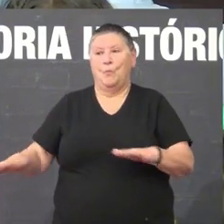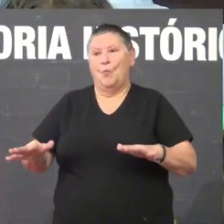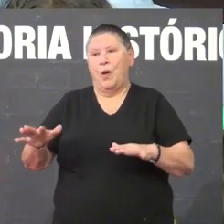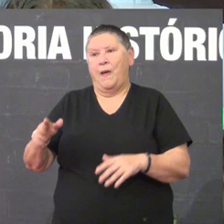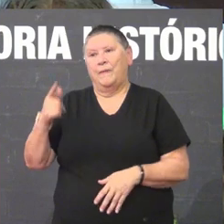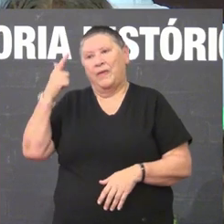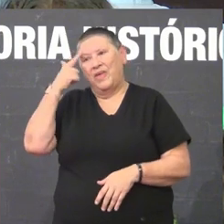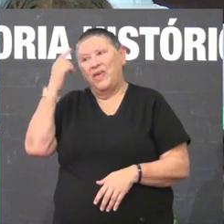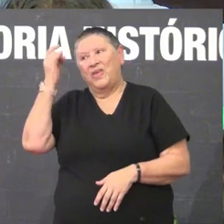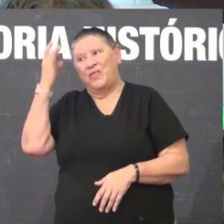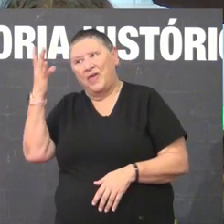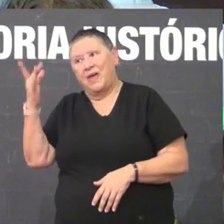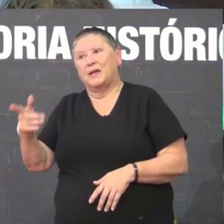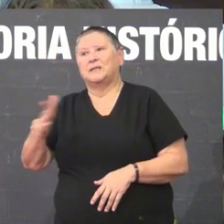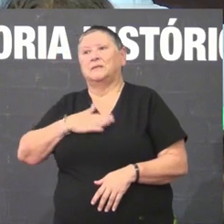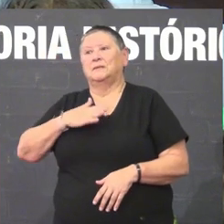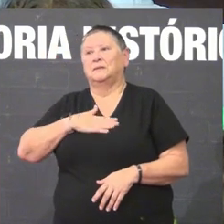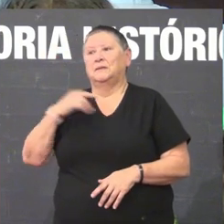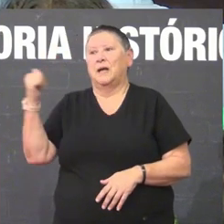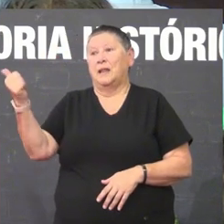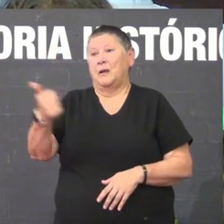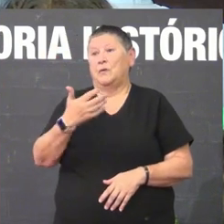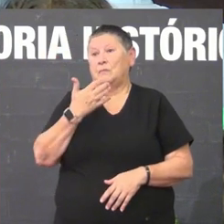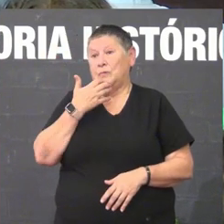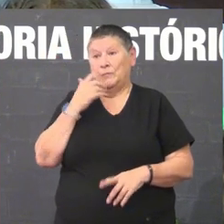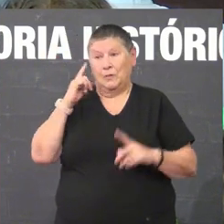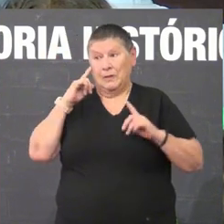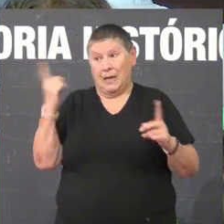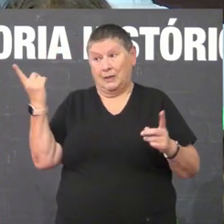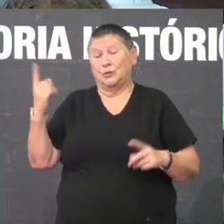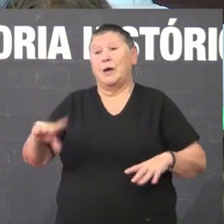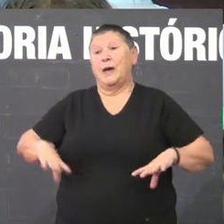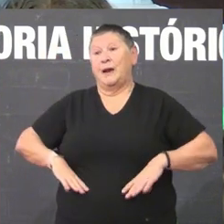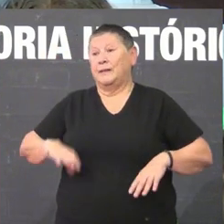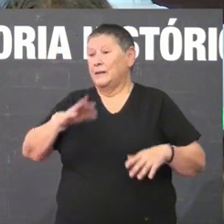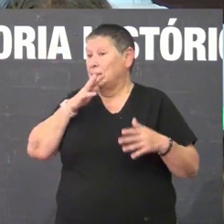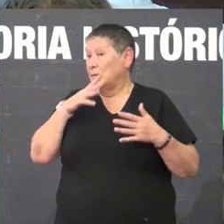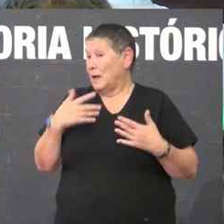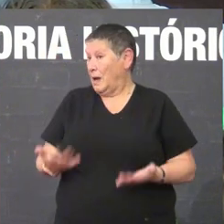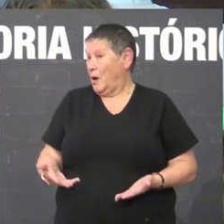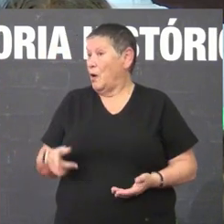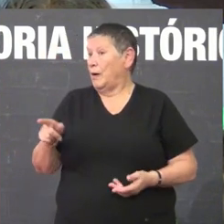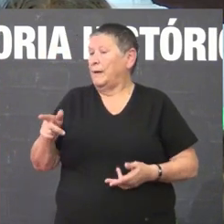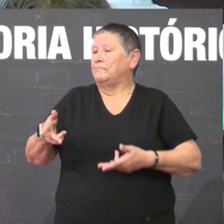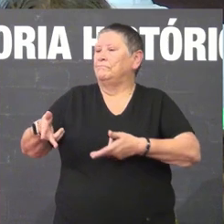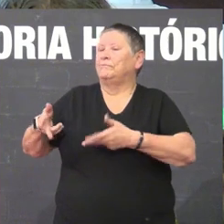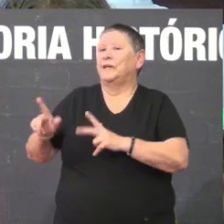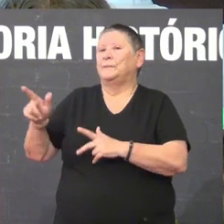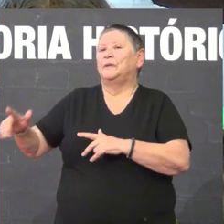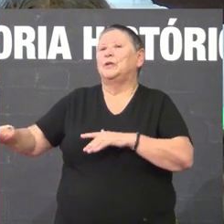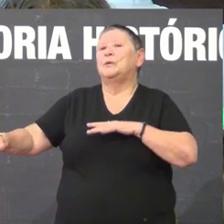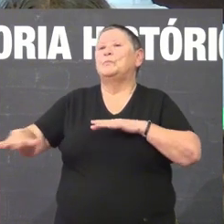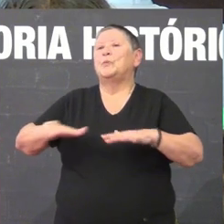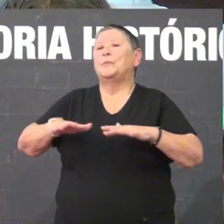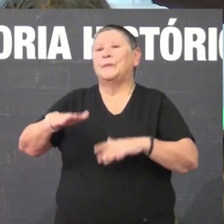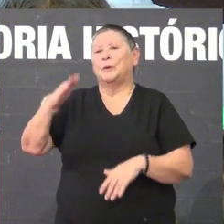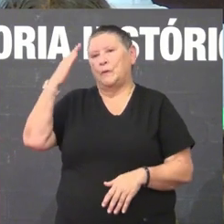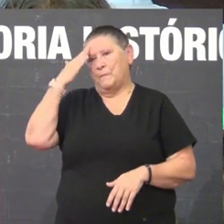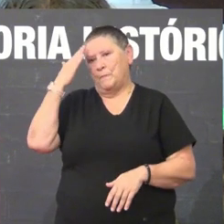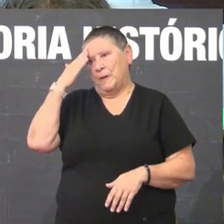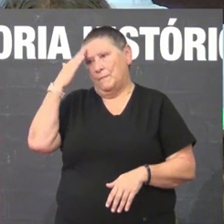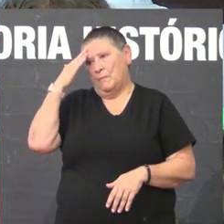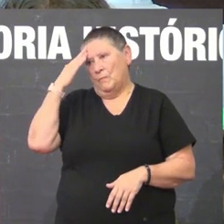Popular en este caso en Argentina que es lo que permite que hoy exista ese movimiento memorialista no existe